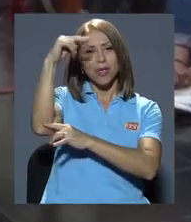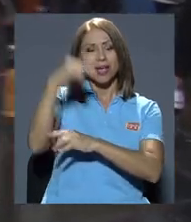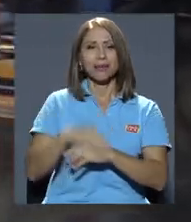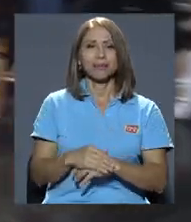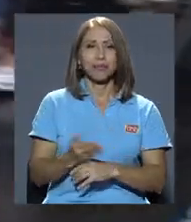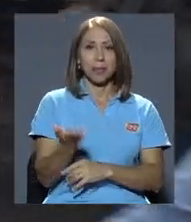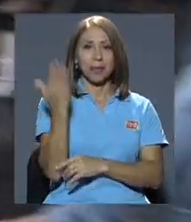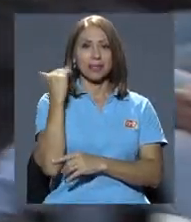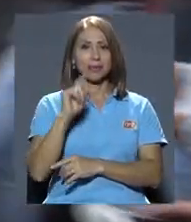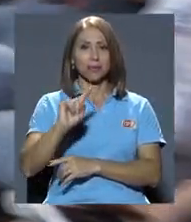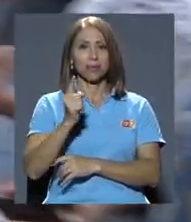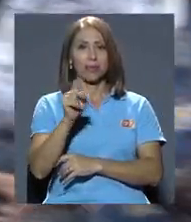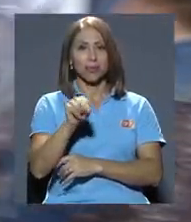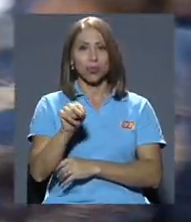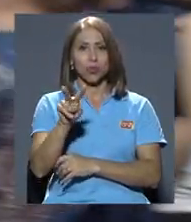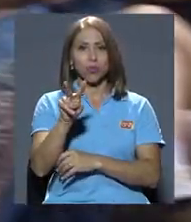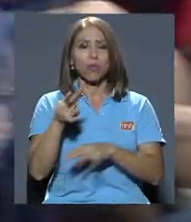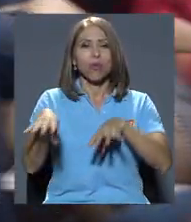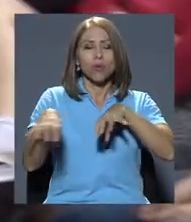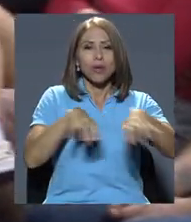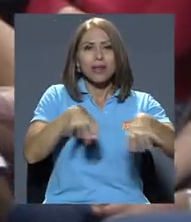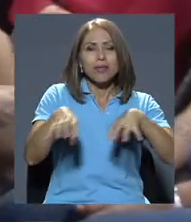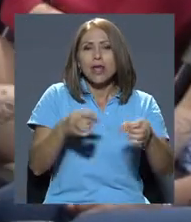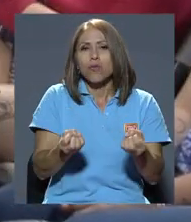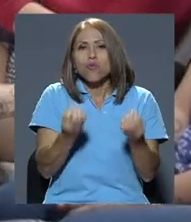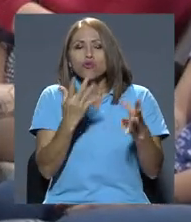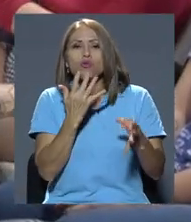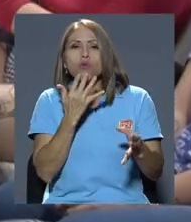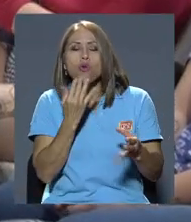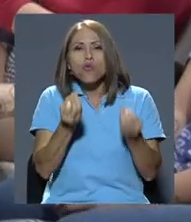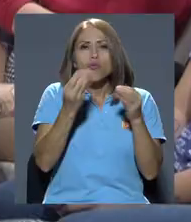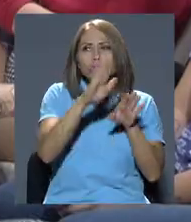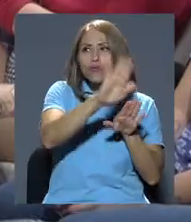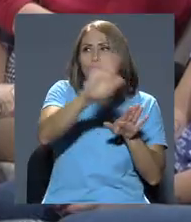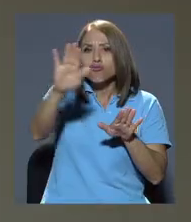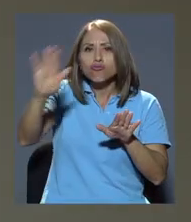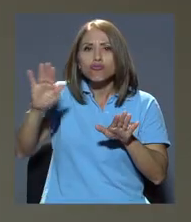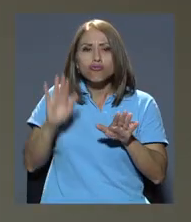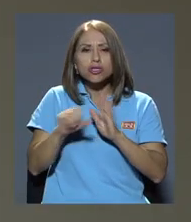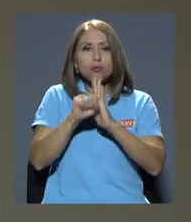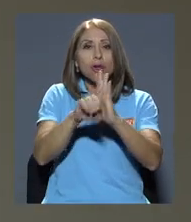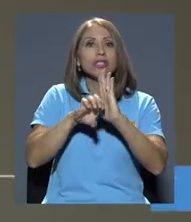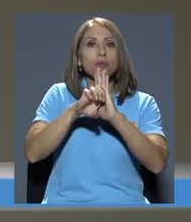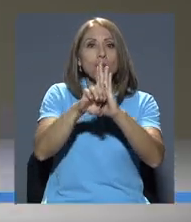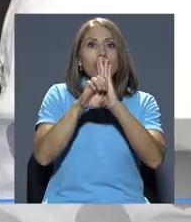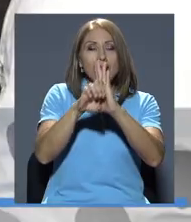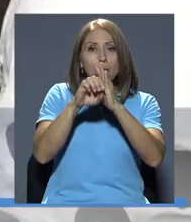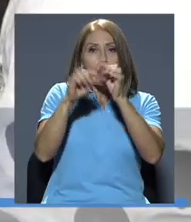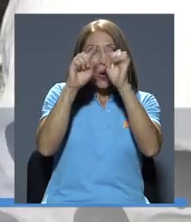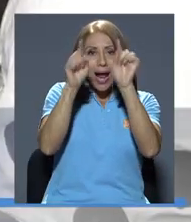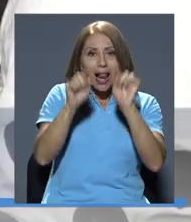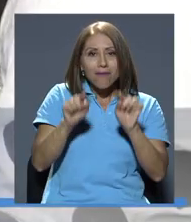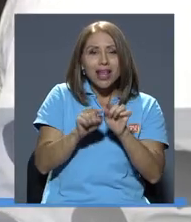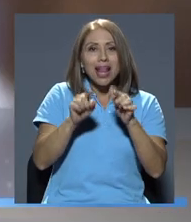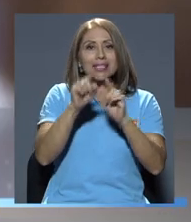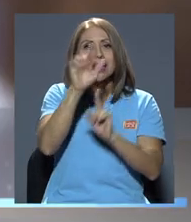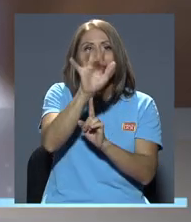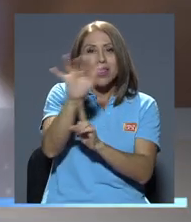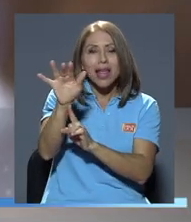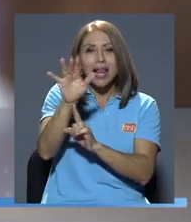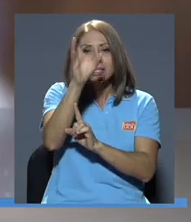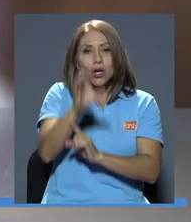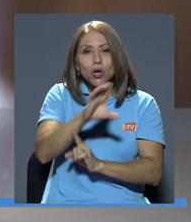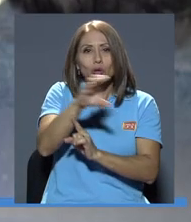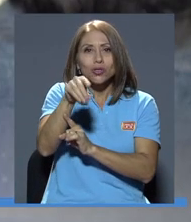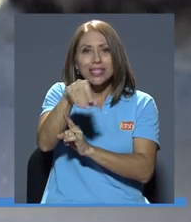El pasado 1 de noviembre, en una actividad llena de color y elementos simbólicos como calaveras, candelas, una cruz de sal, flores y